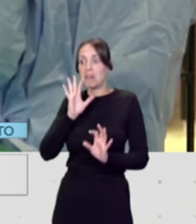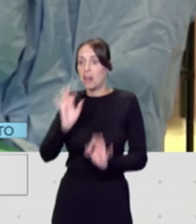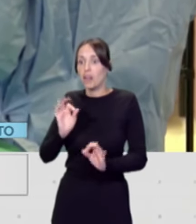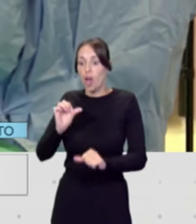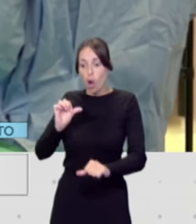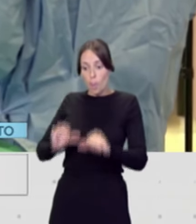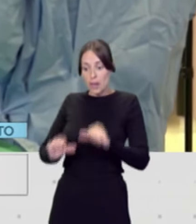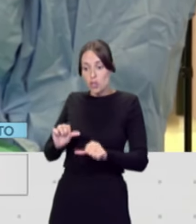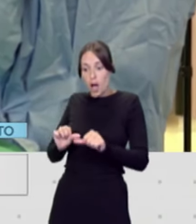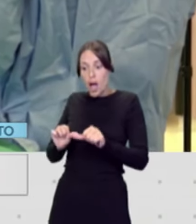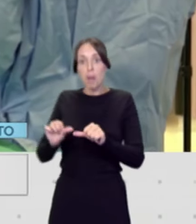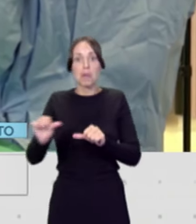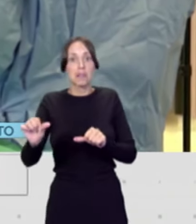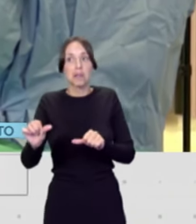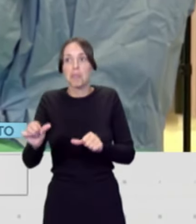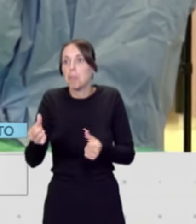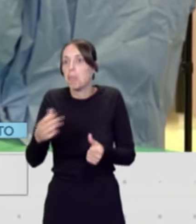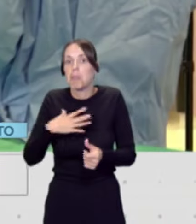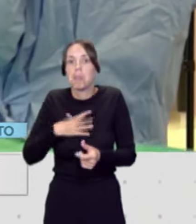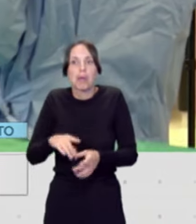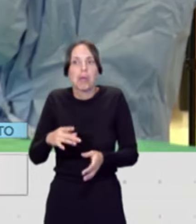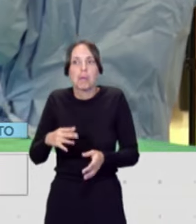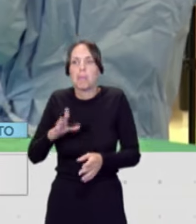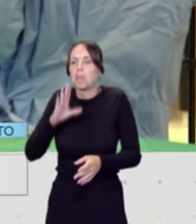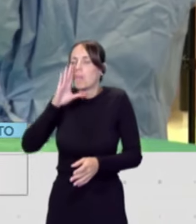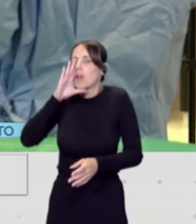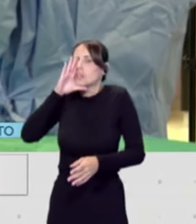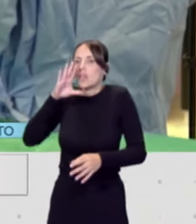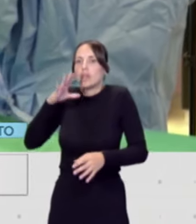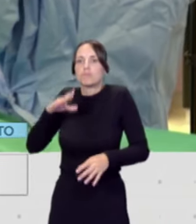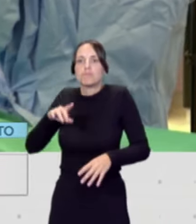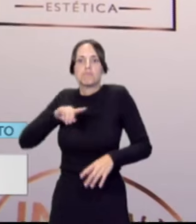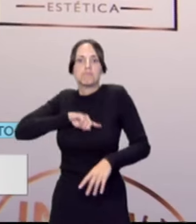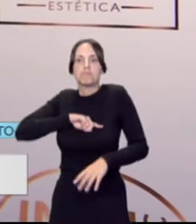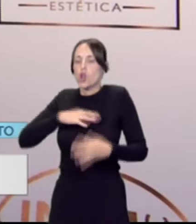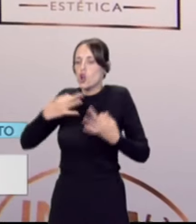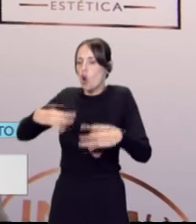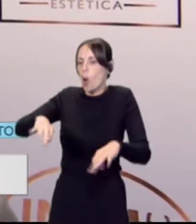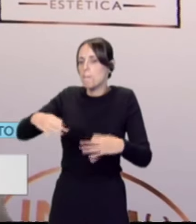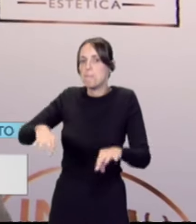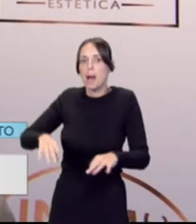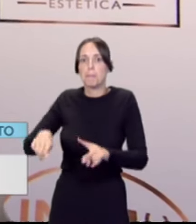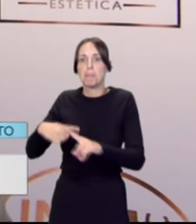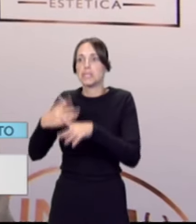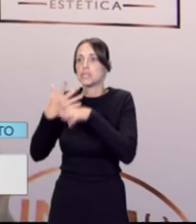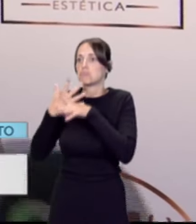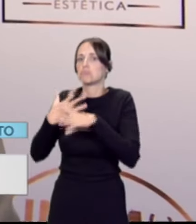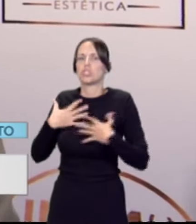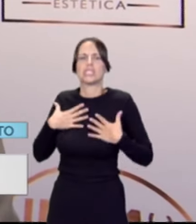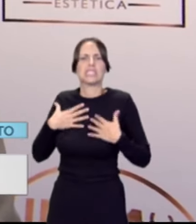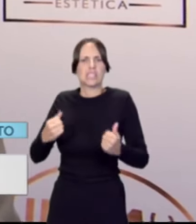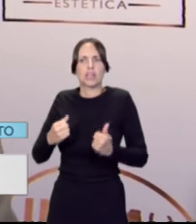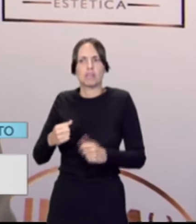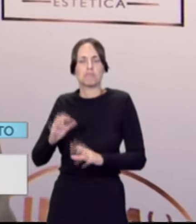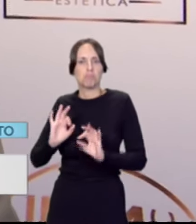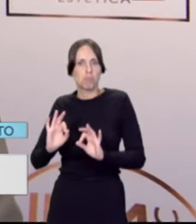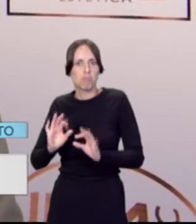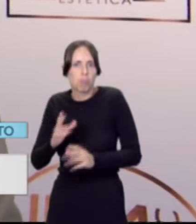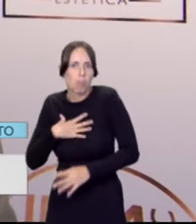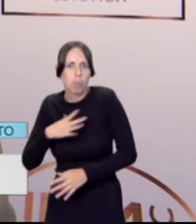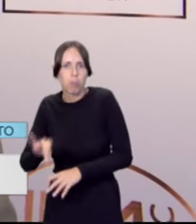permite mantener todo el placer y todo lo que se necesita para tener una relación sana sexual. Usted, aparte de